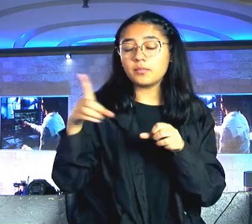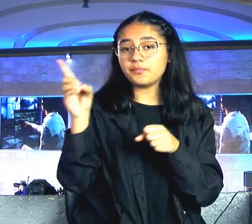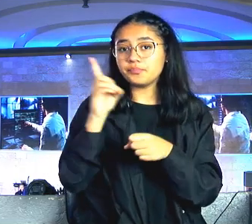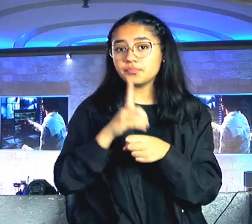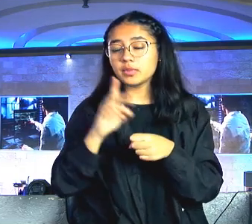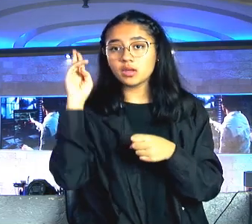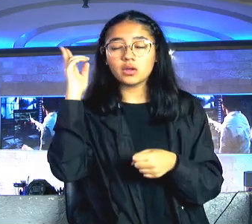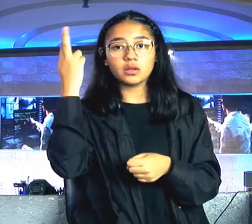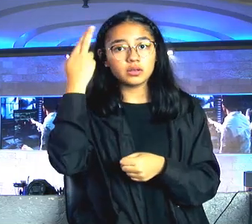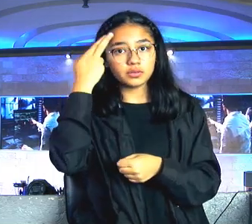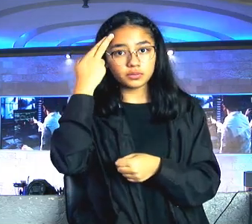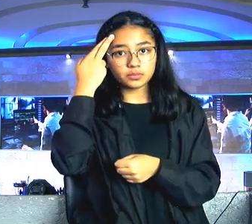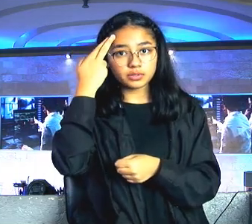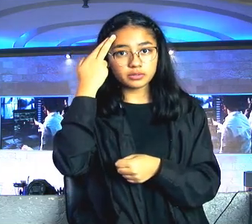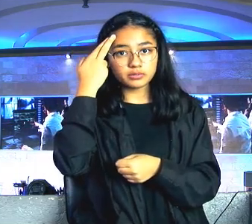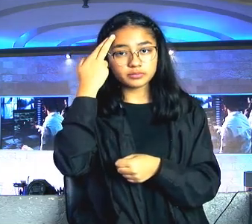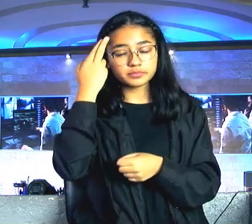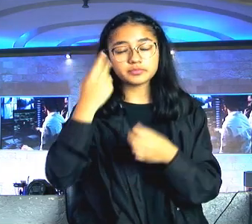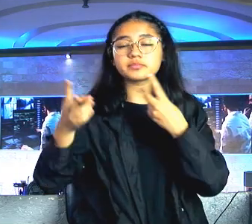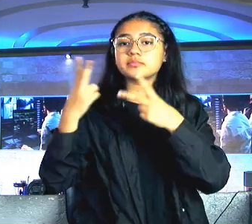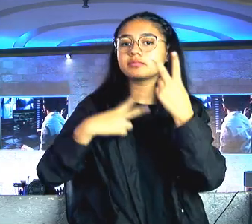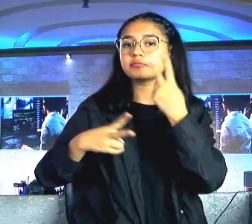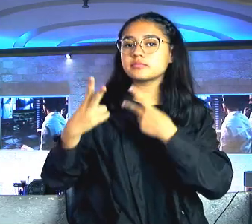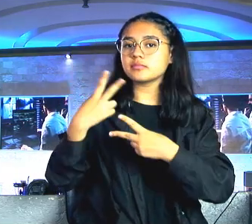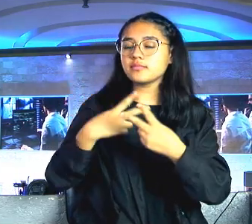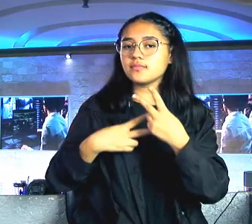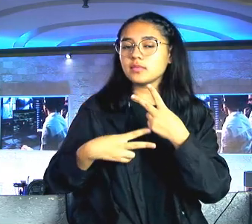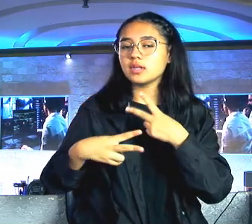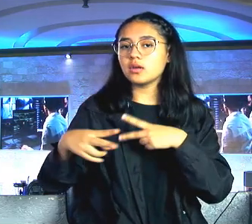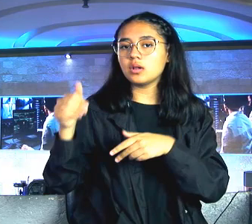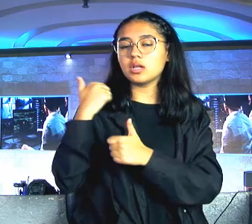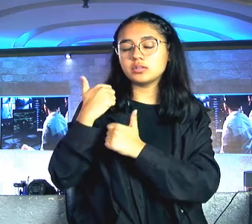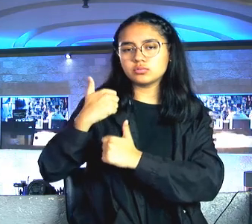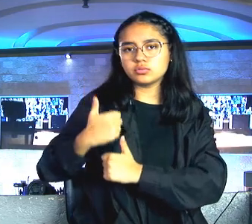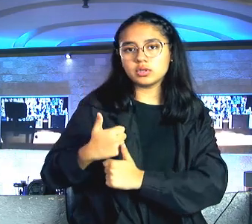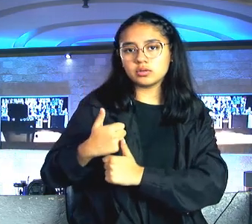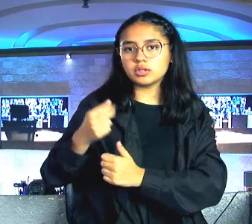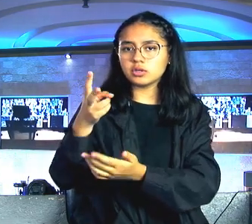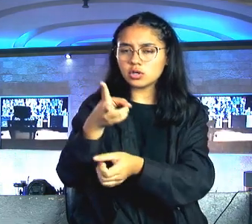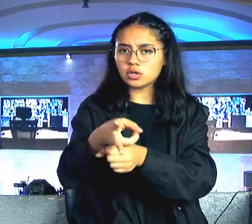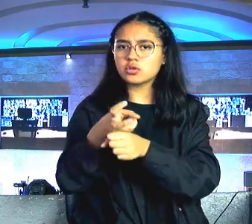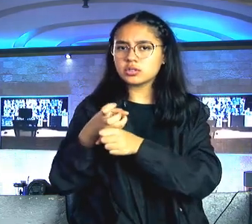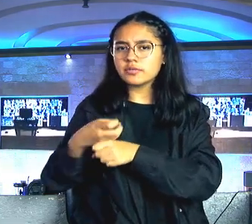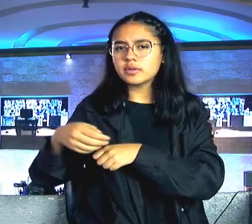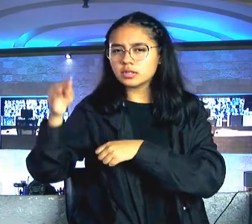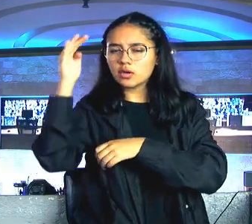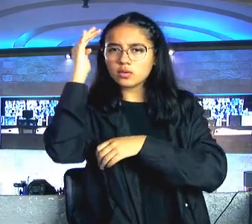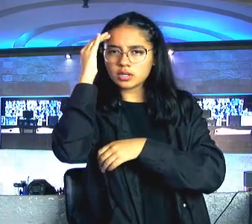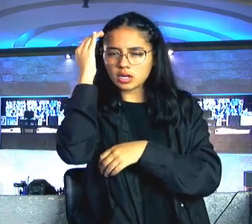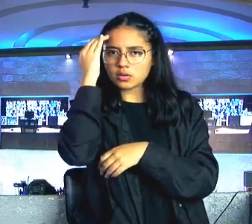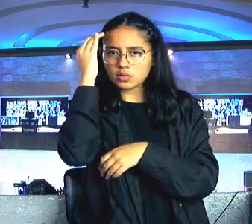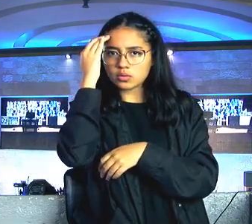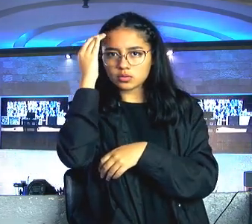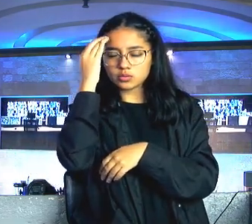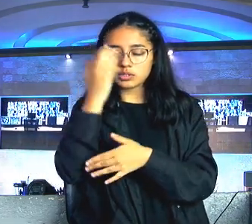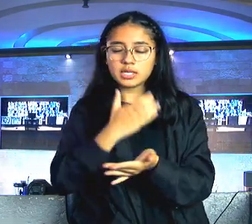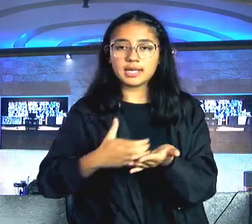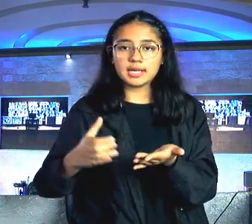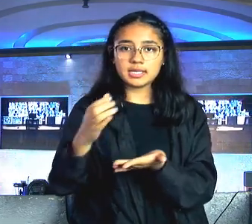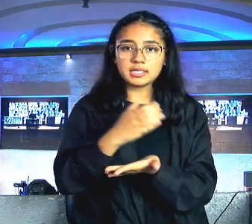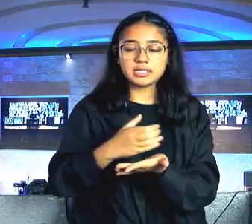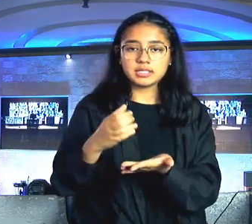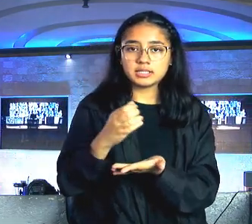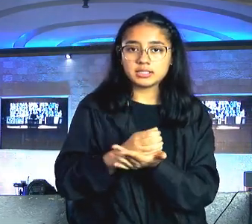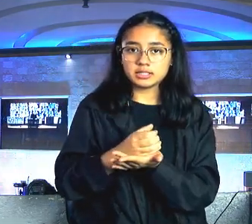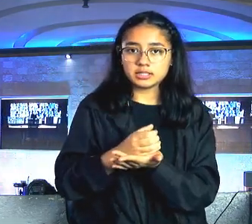recuerdo, vinieron las autoridades del municipio de Atizapán y nos invitaron a conocer el centro donde